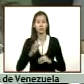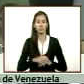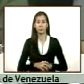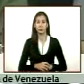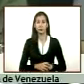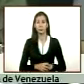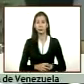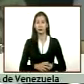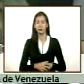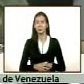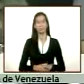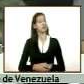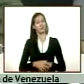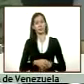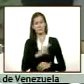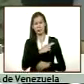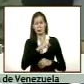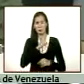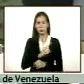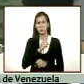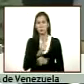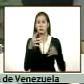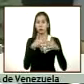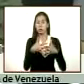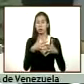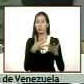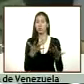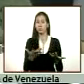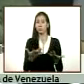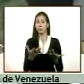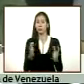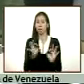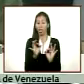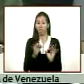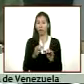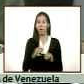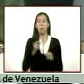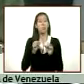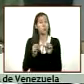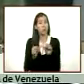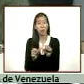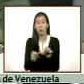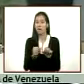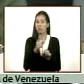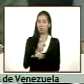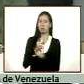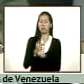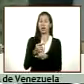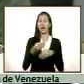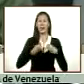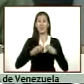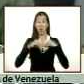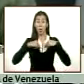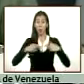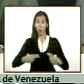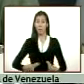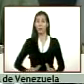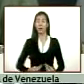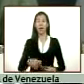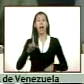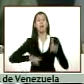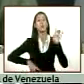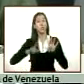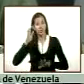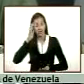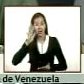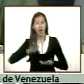la hegemonía del capitalismo en este planeta, la vida humana algún día